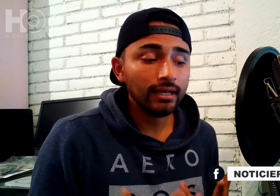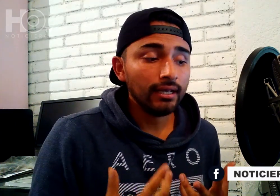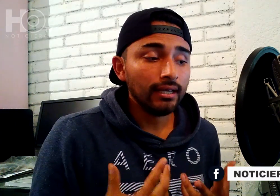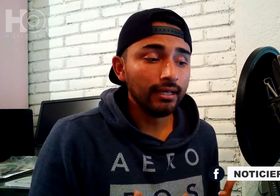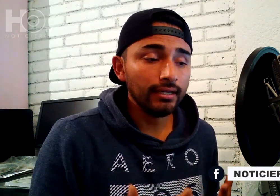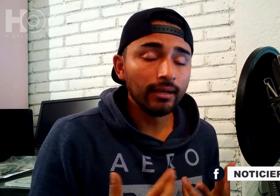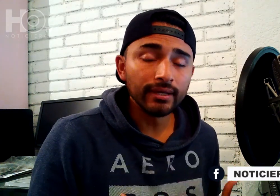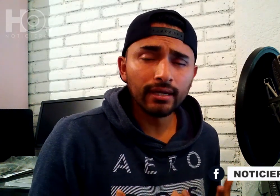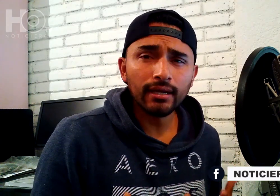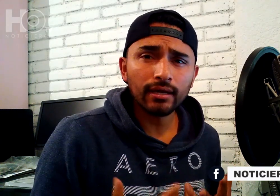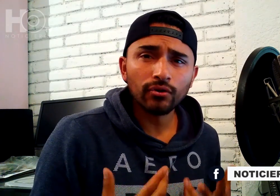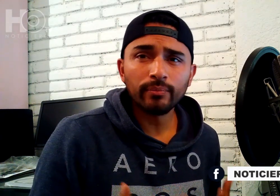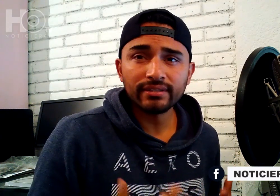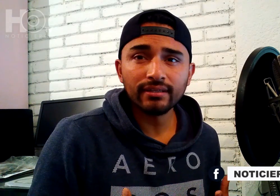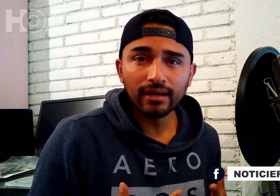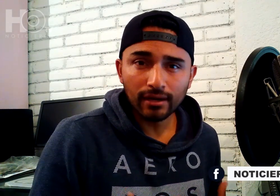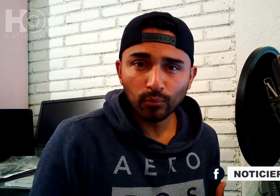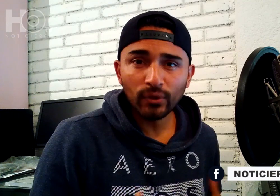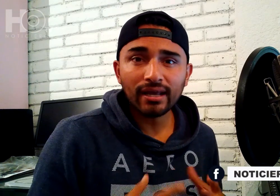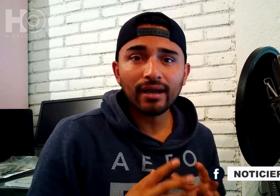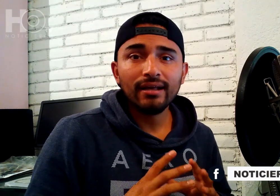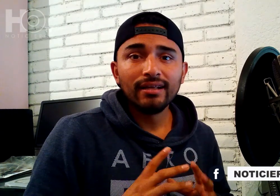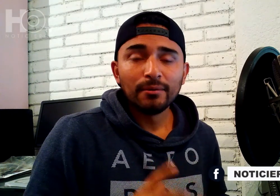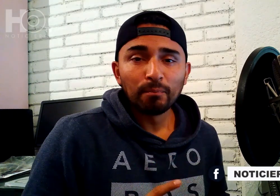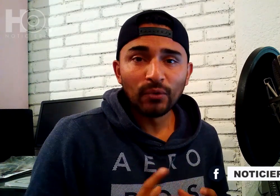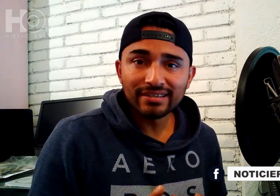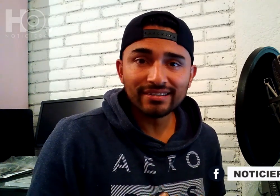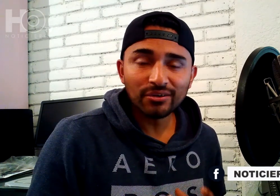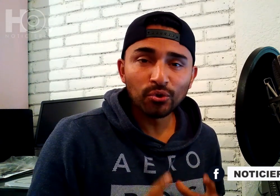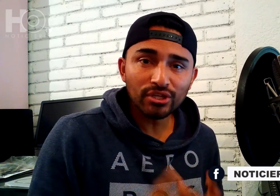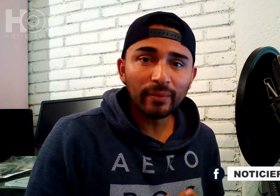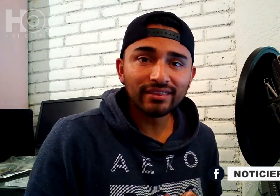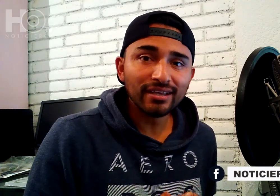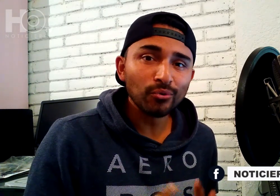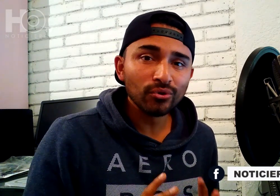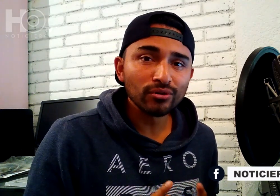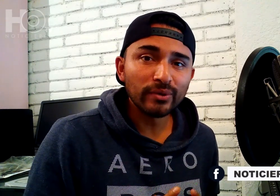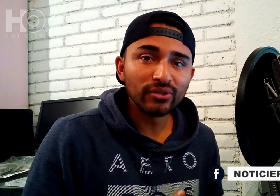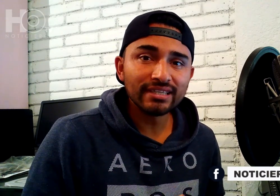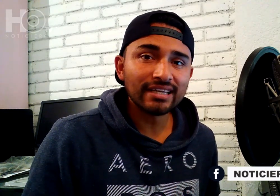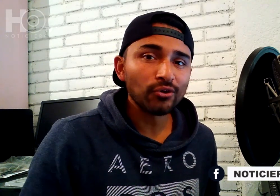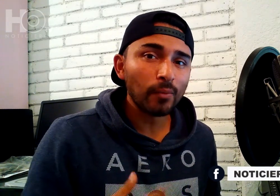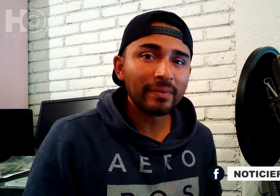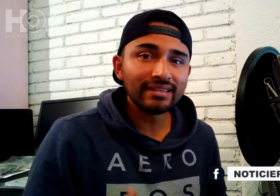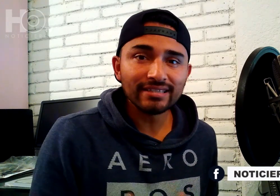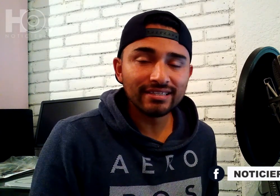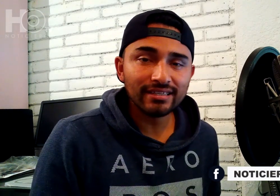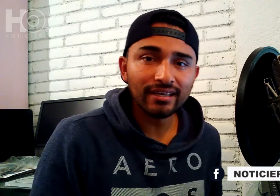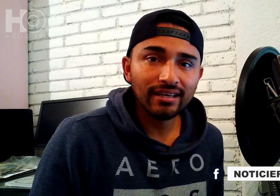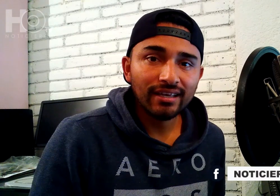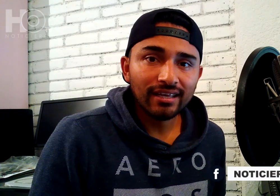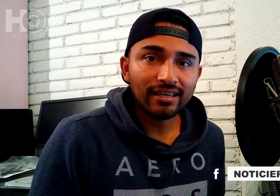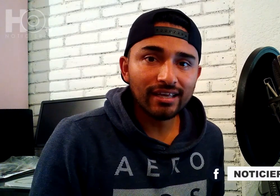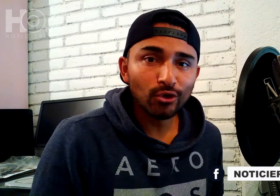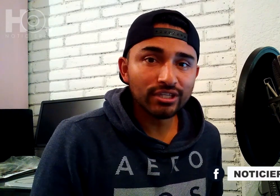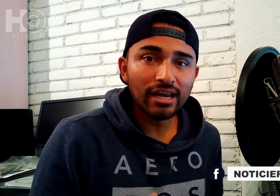en la mañana era con el presidente de la república pues curiosamente uno de los periodistas que normalmente asiste